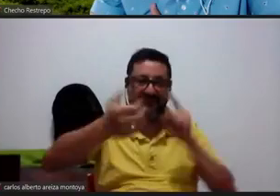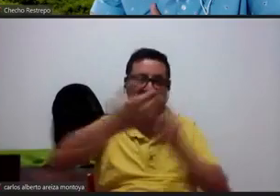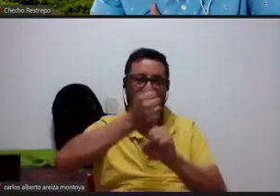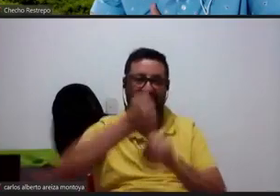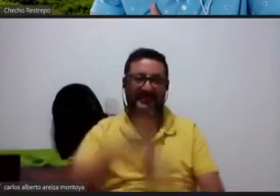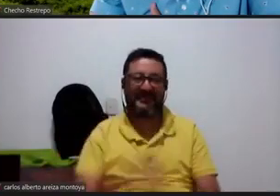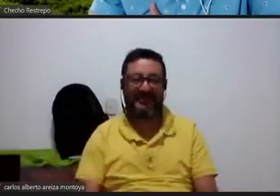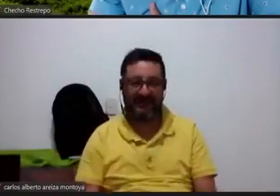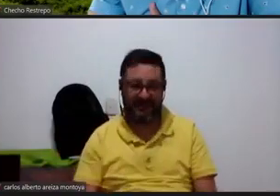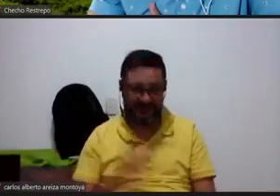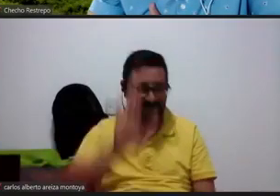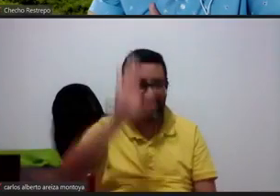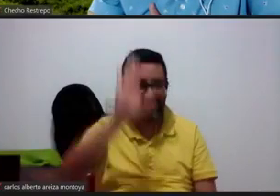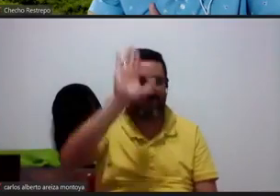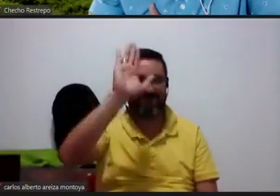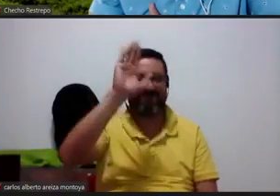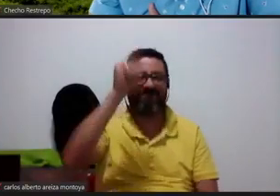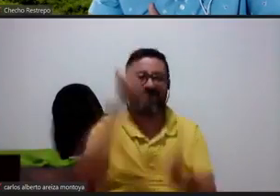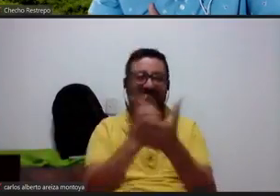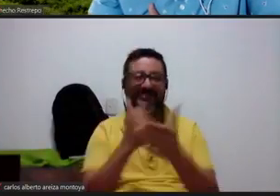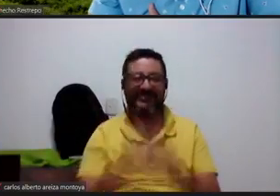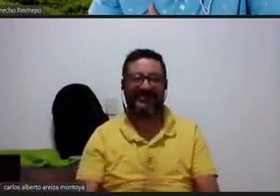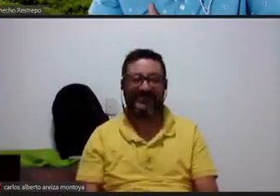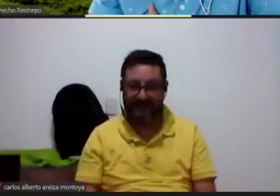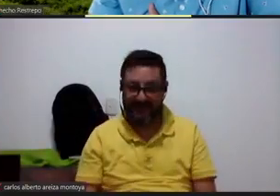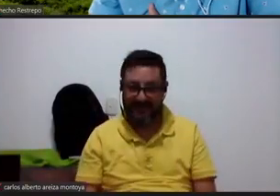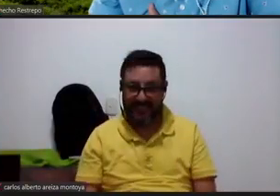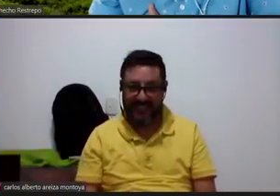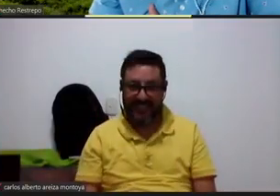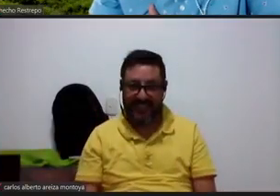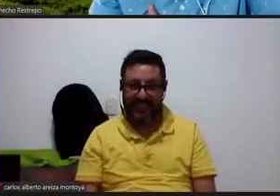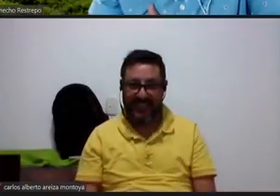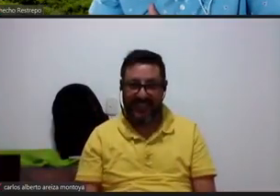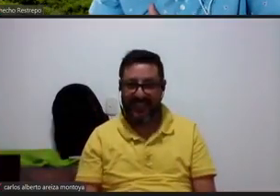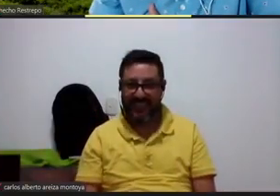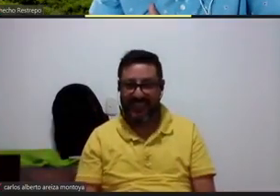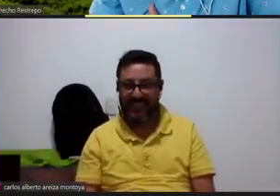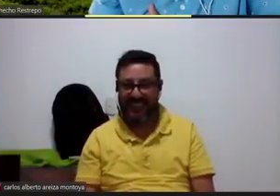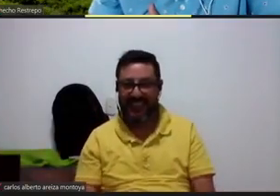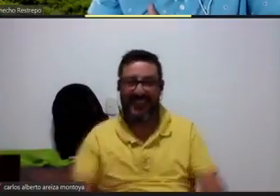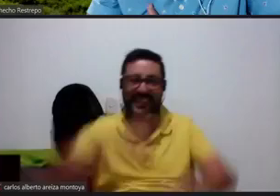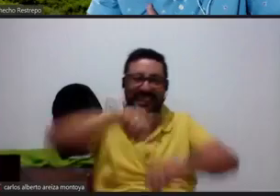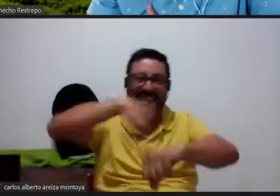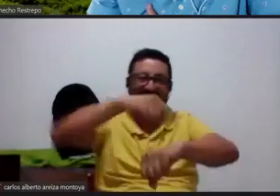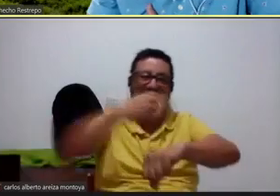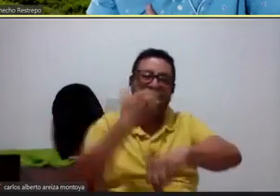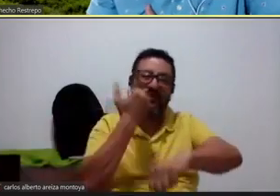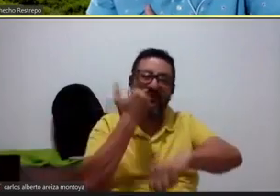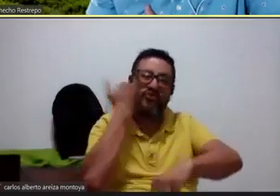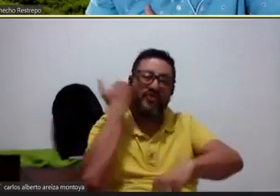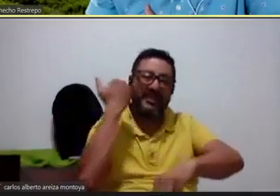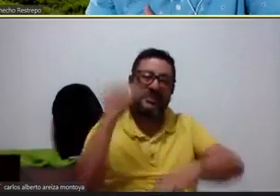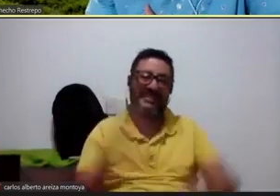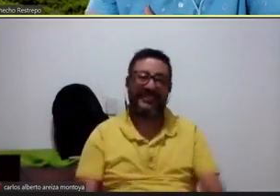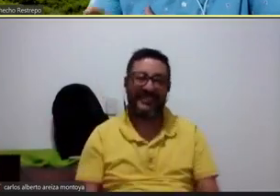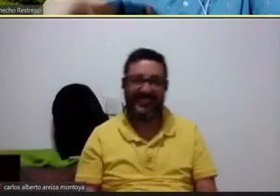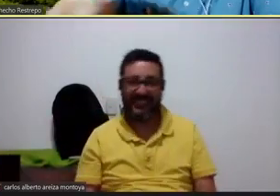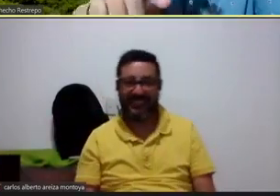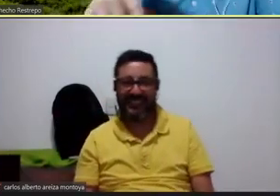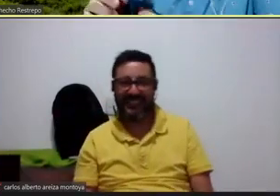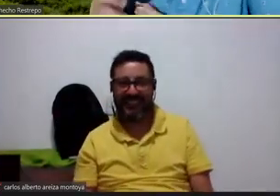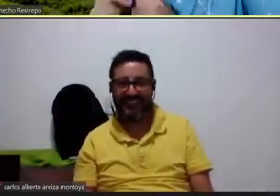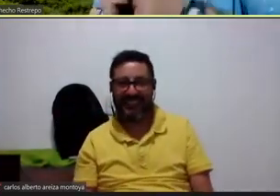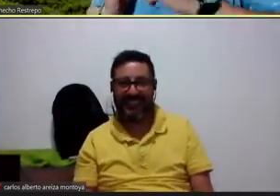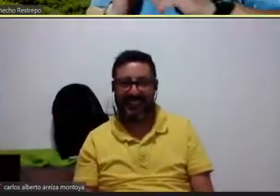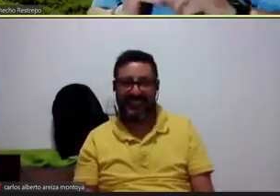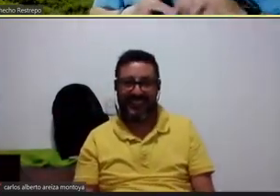sea. Bueno, Sebas. Checho, se nos fue este tiempo. Sí, no, ya. Ya vamos a empezar a despedirnos porque